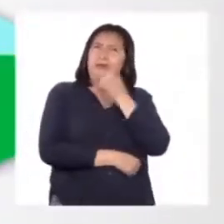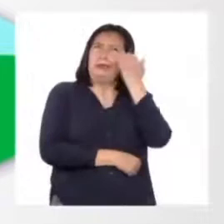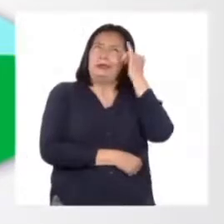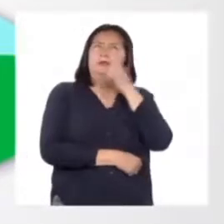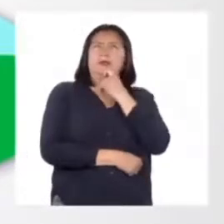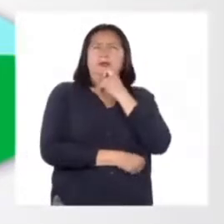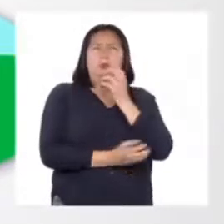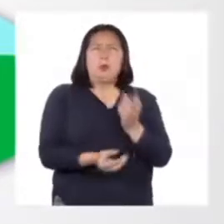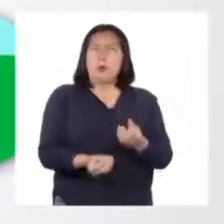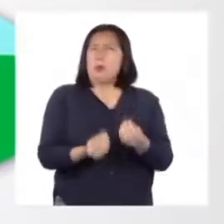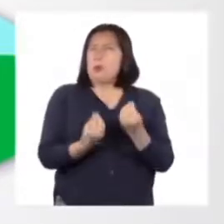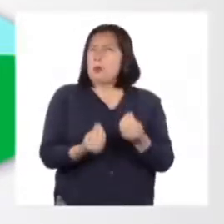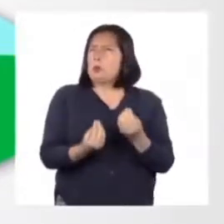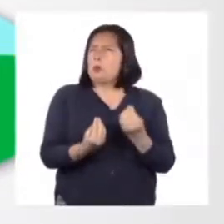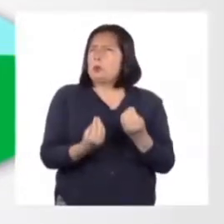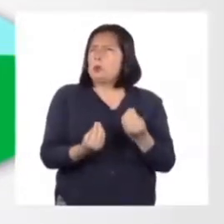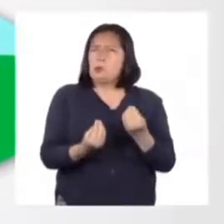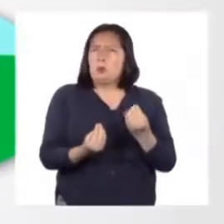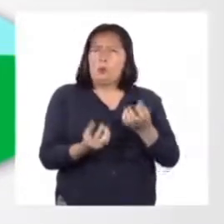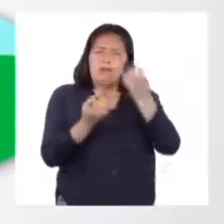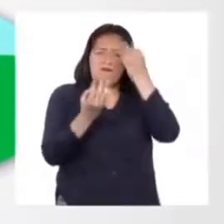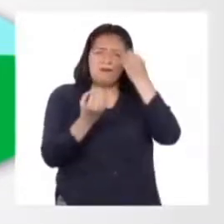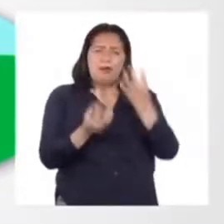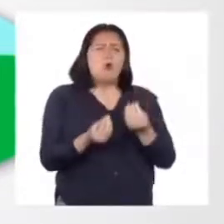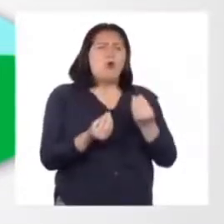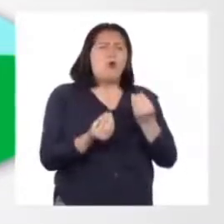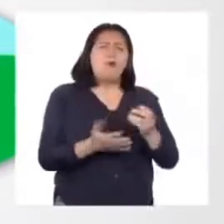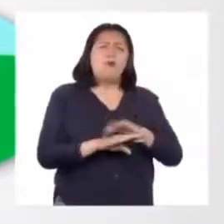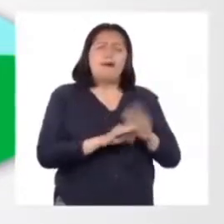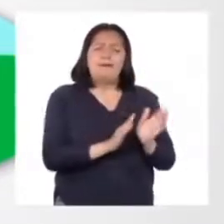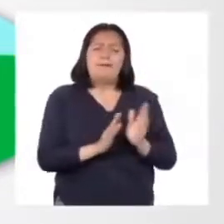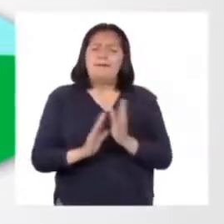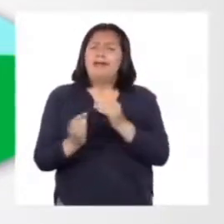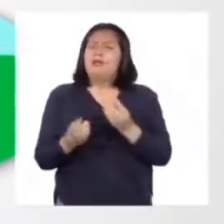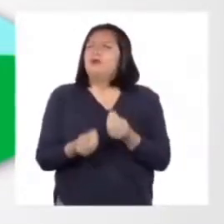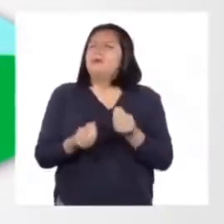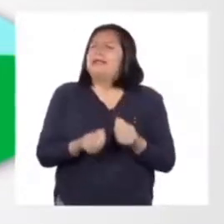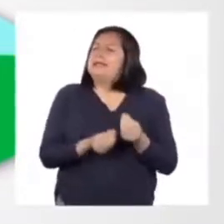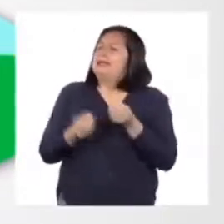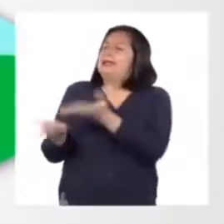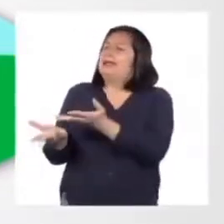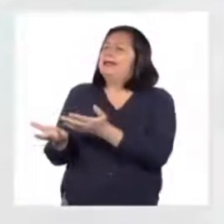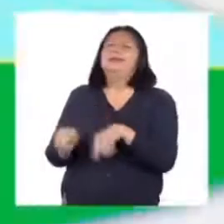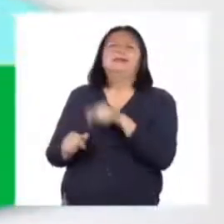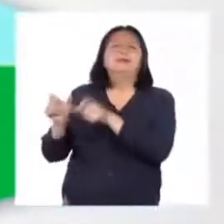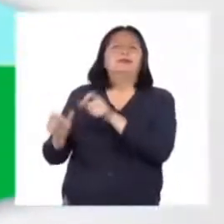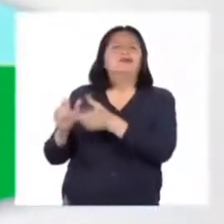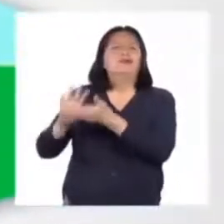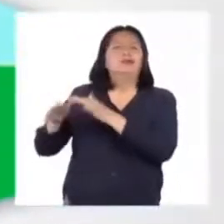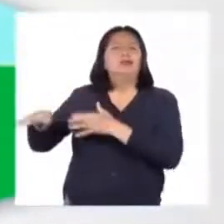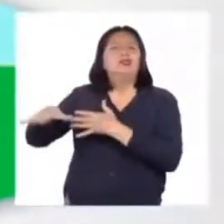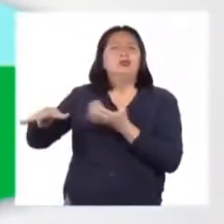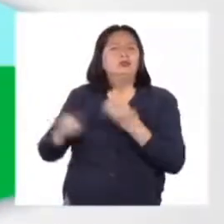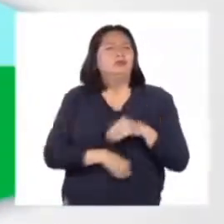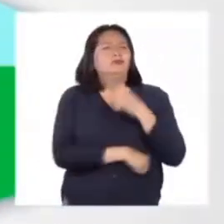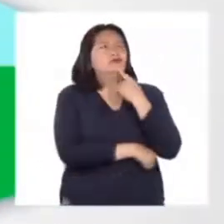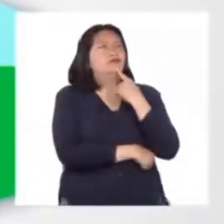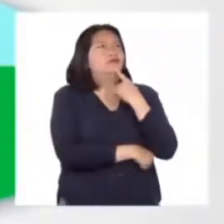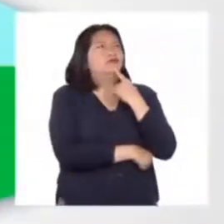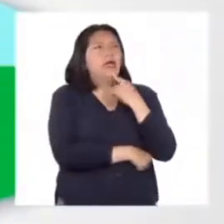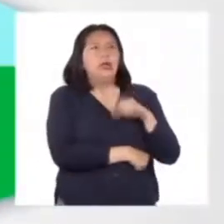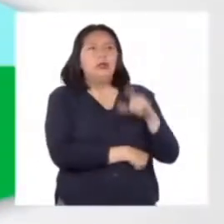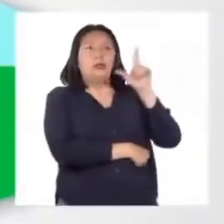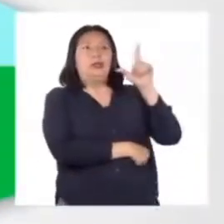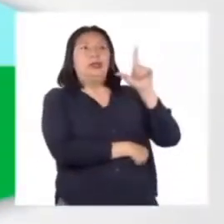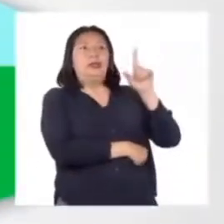pregunta cómo podrían organizar esta información para brindarla a la gente de la comunidad. Lucía tiene la